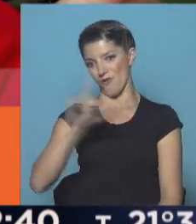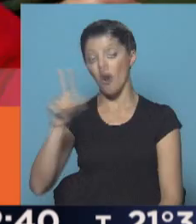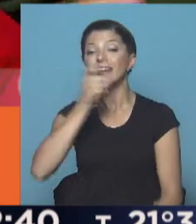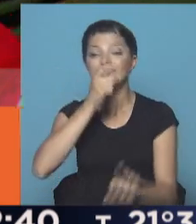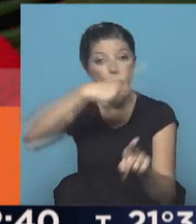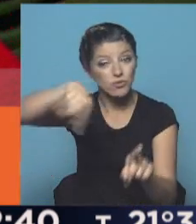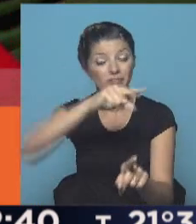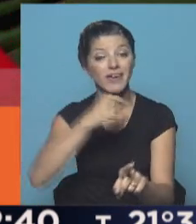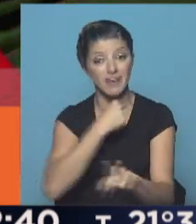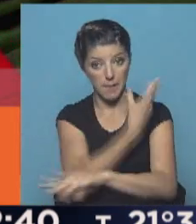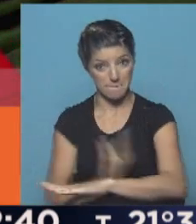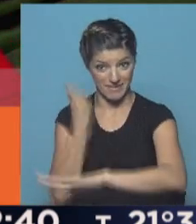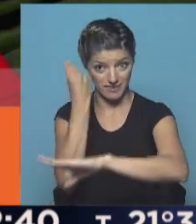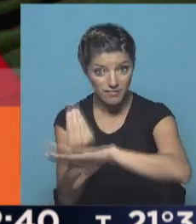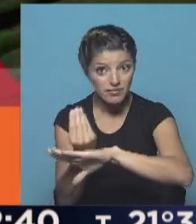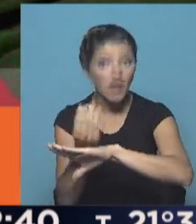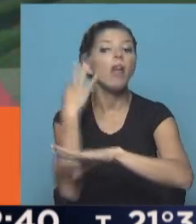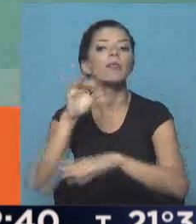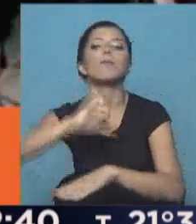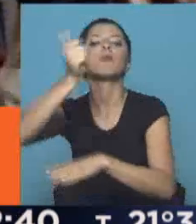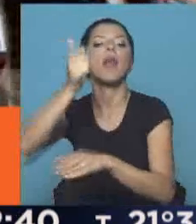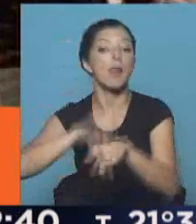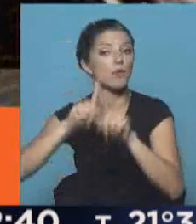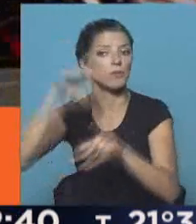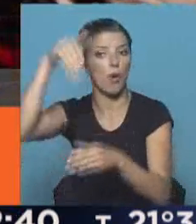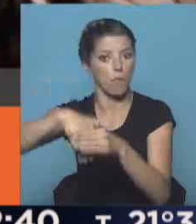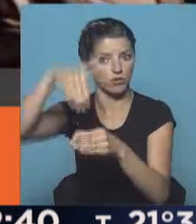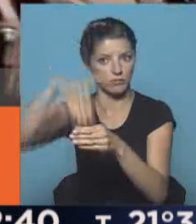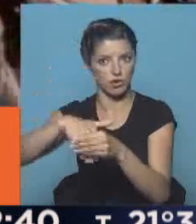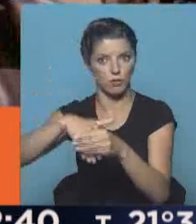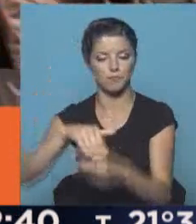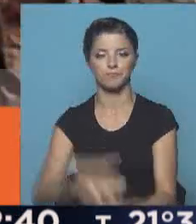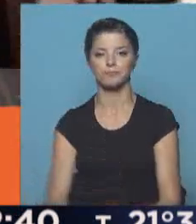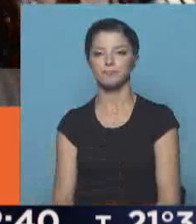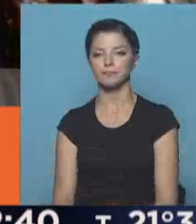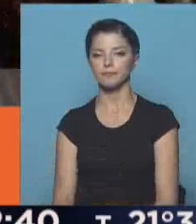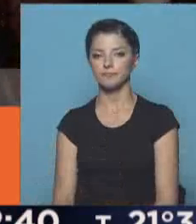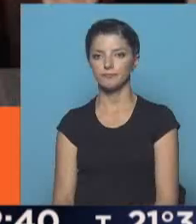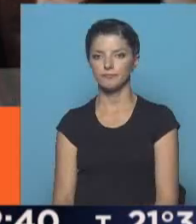ganar la presidencia de la República, gánenla en unas elecciones. ¡Nicolás Maduro!